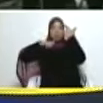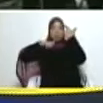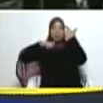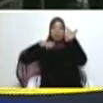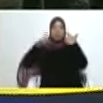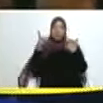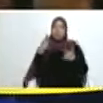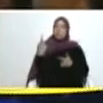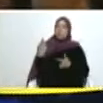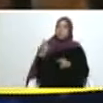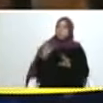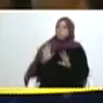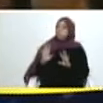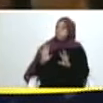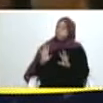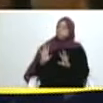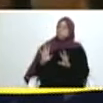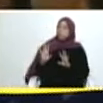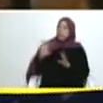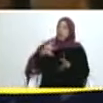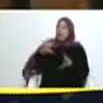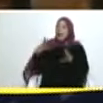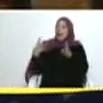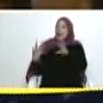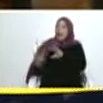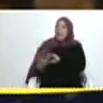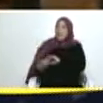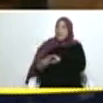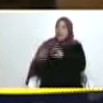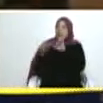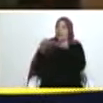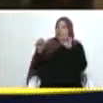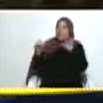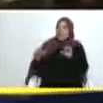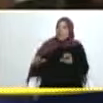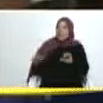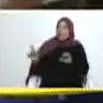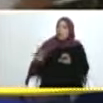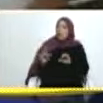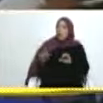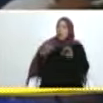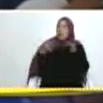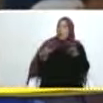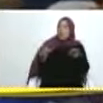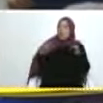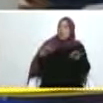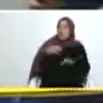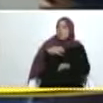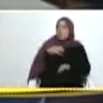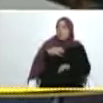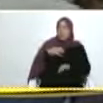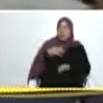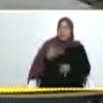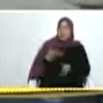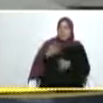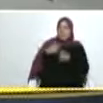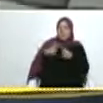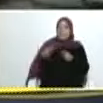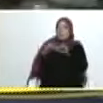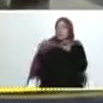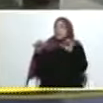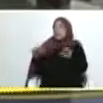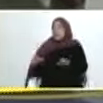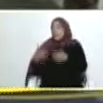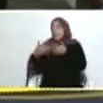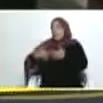hace falta sino cambiar el modelo. Y del cambio climático se habló entonces de la crisis